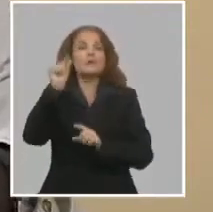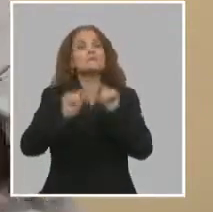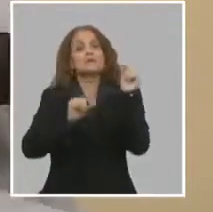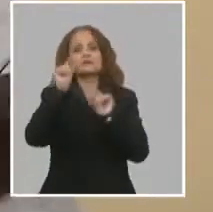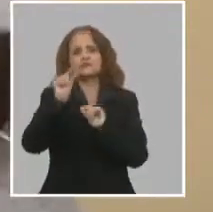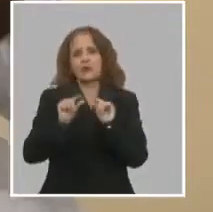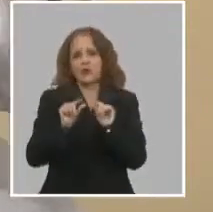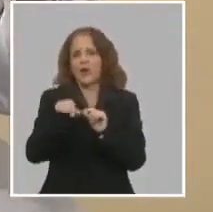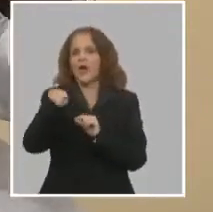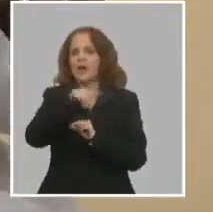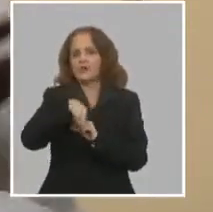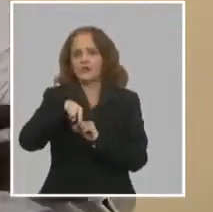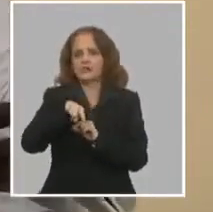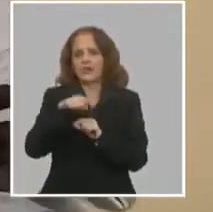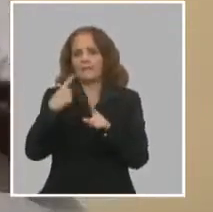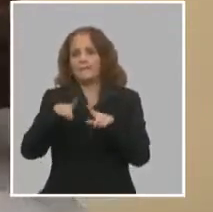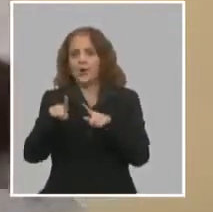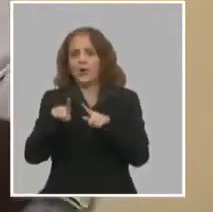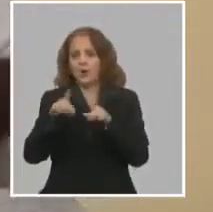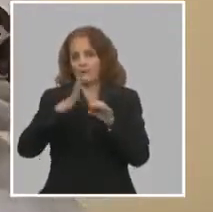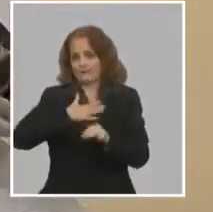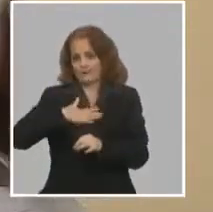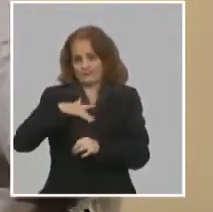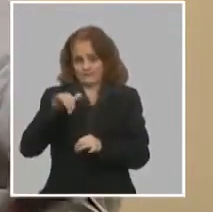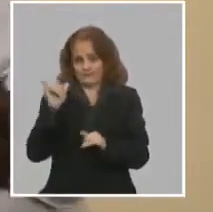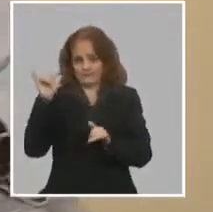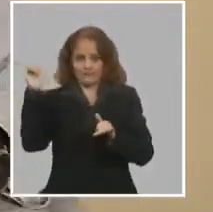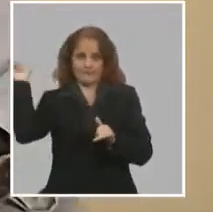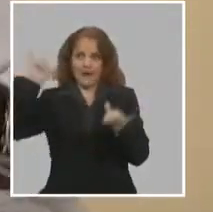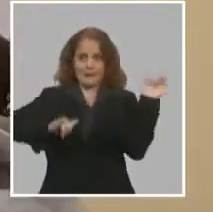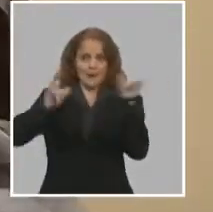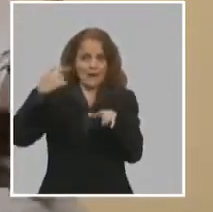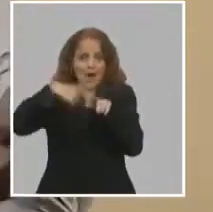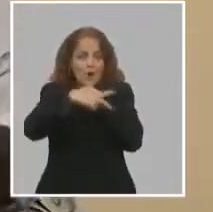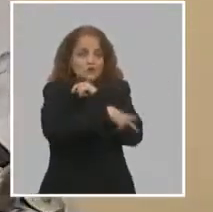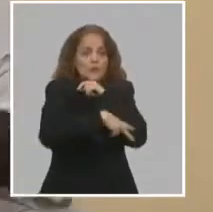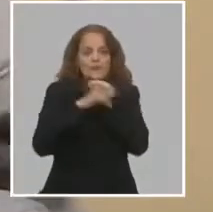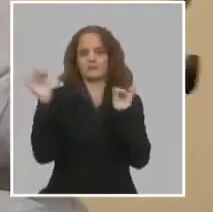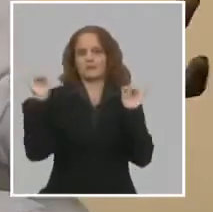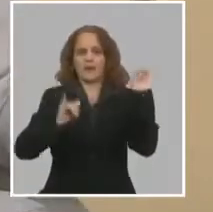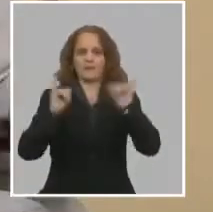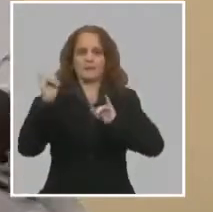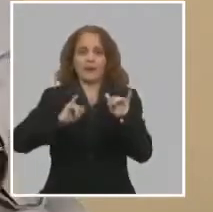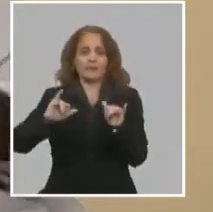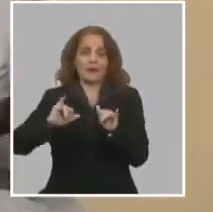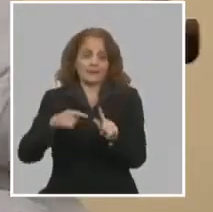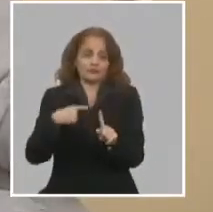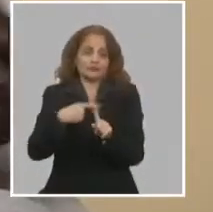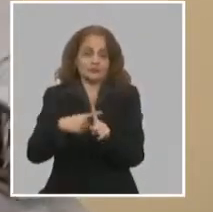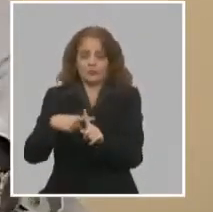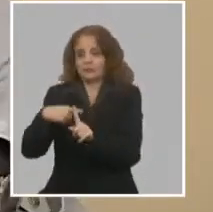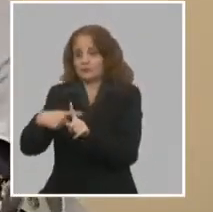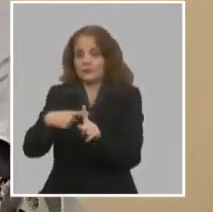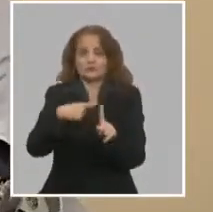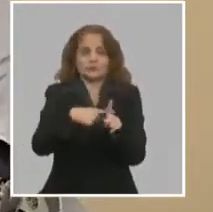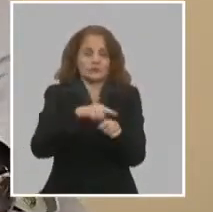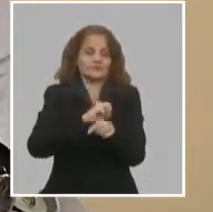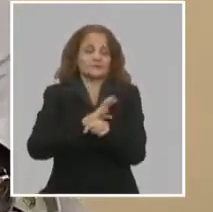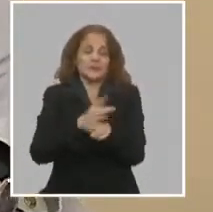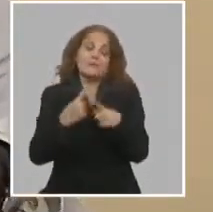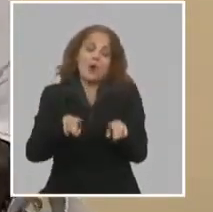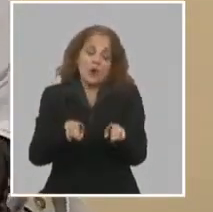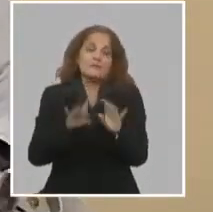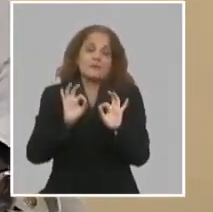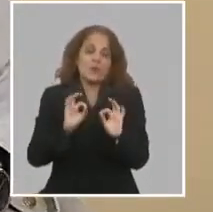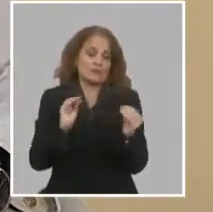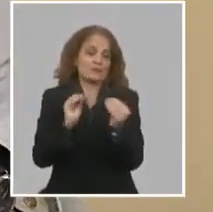de togoleses que estaban fuera del país. Y ya comenzaron entonces a resultar positivos, porque venían de países que realmente el nivel